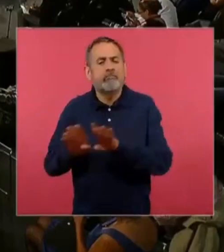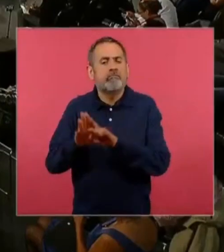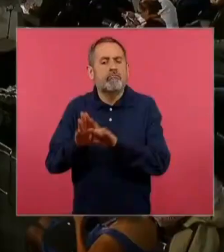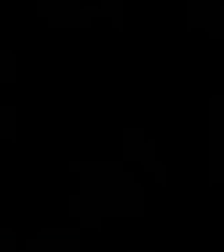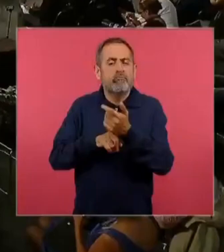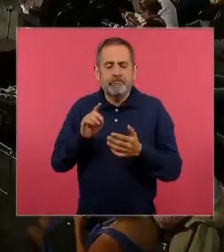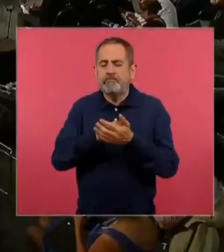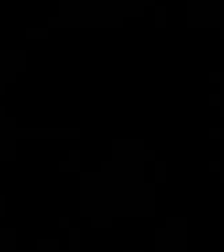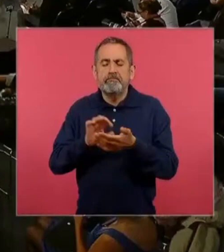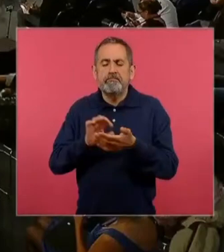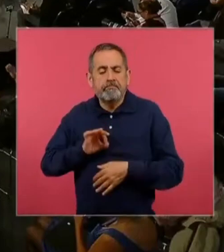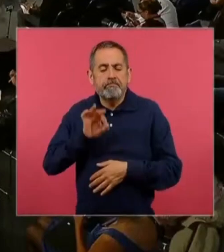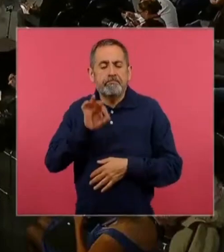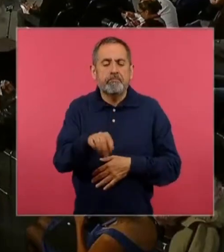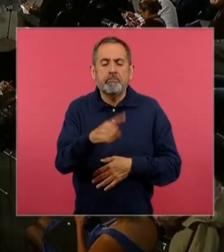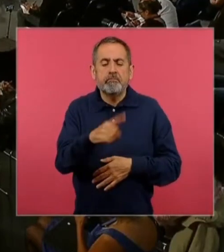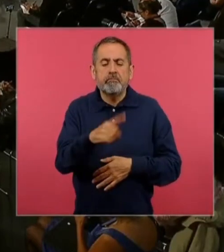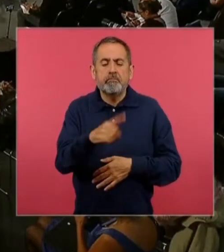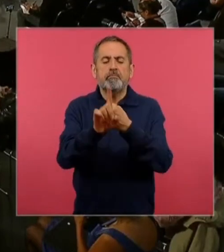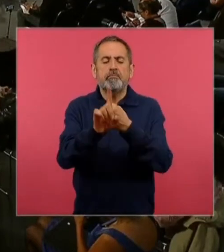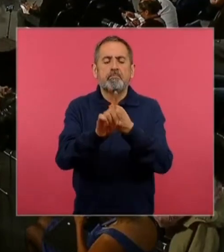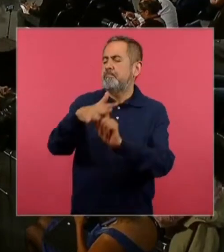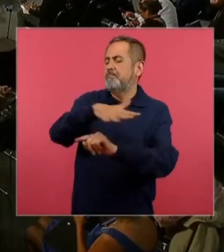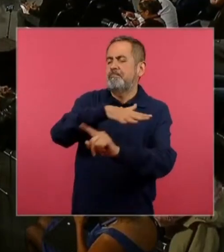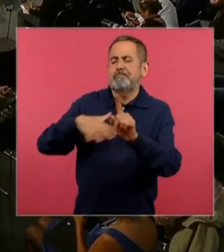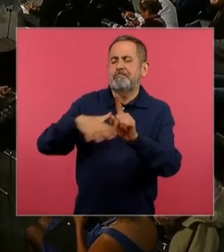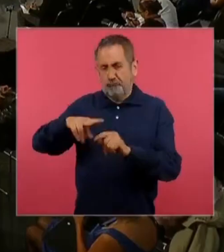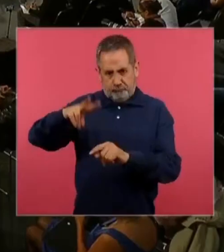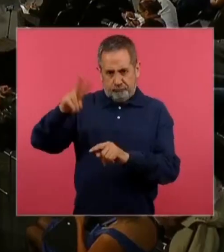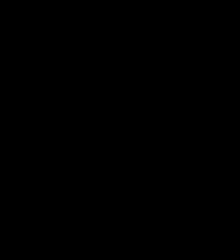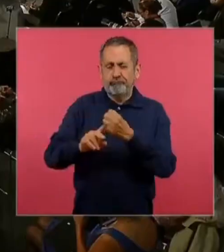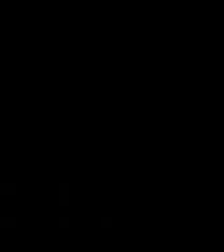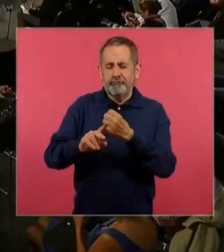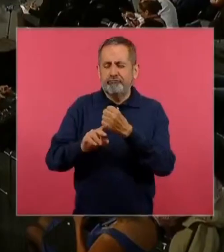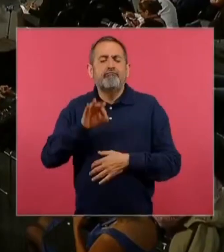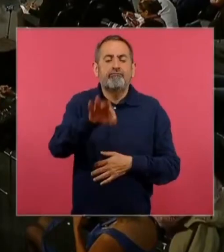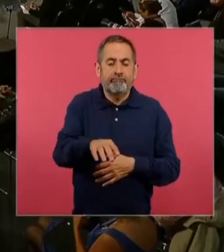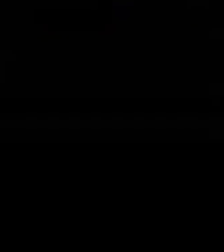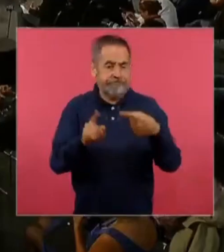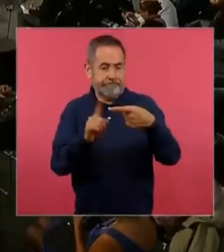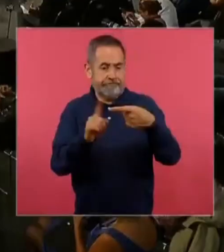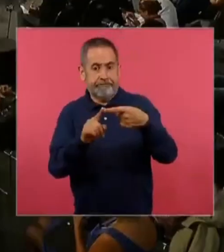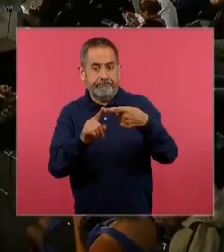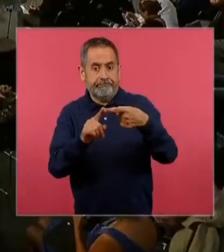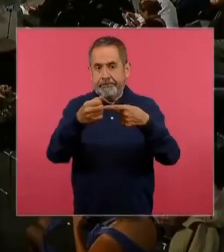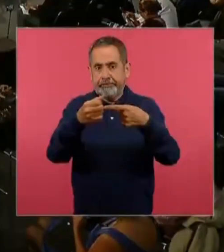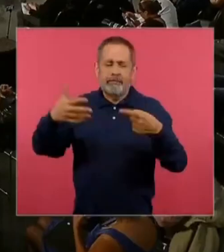de problemáticas de nuestro contexto, situaciones reales. En esta ocasión ya no hay una materia de español, una